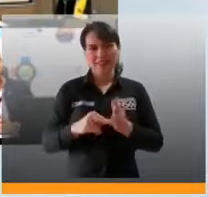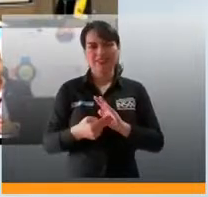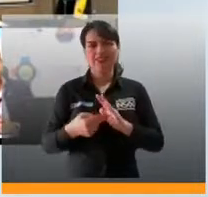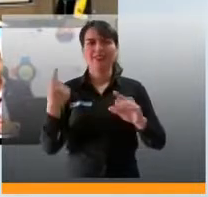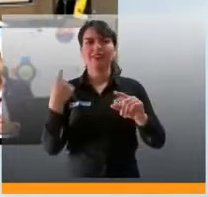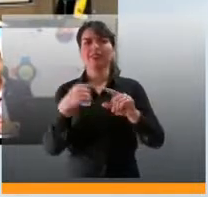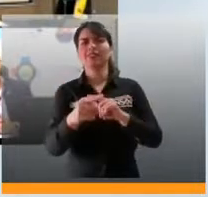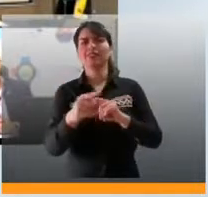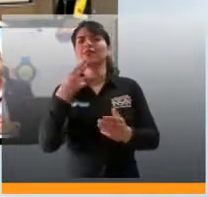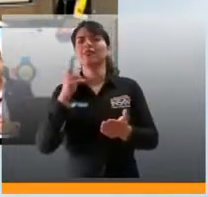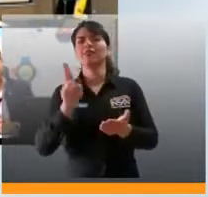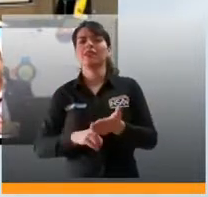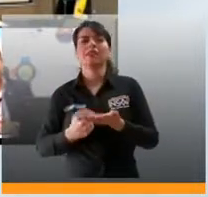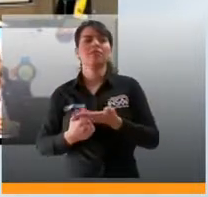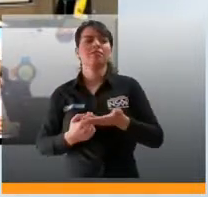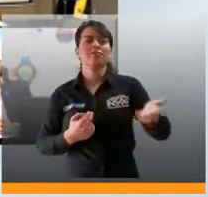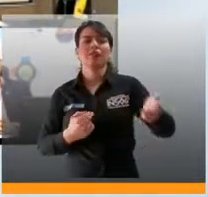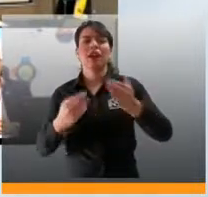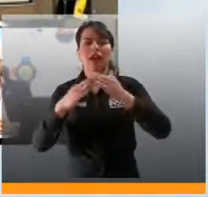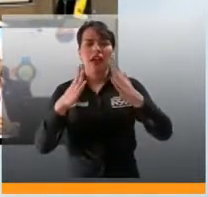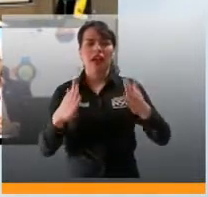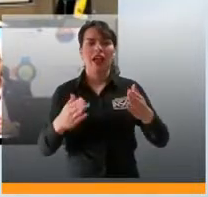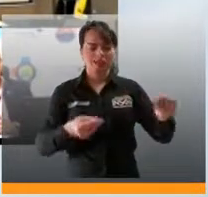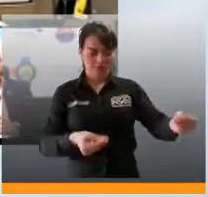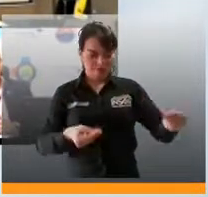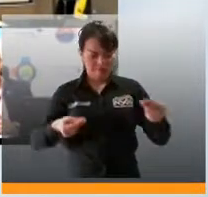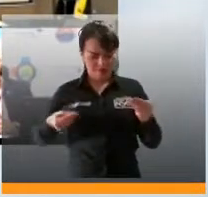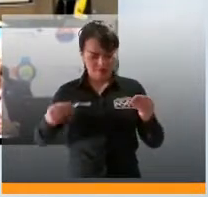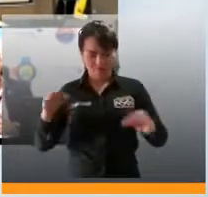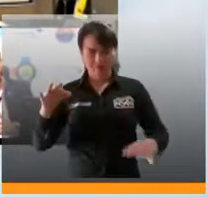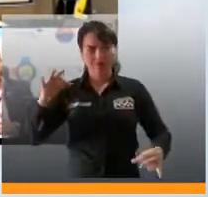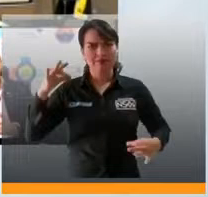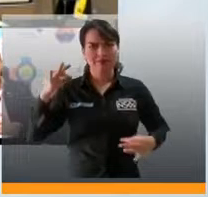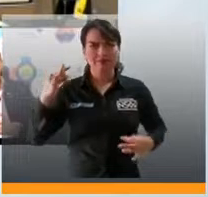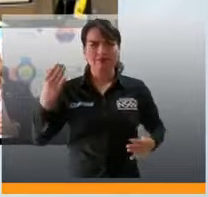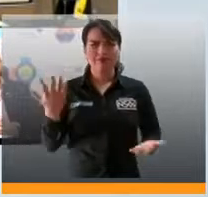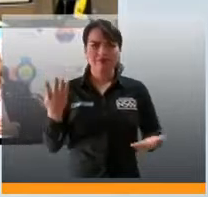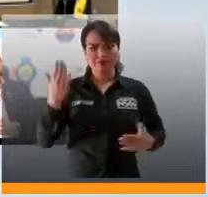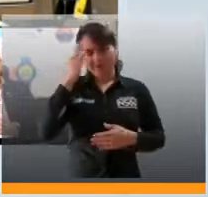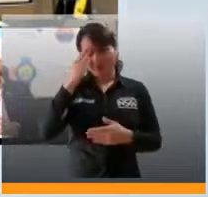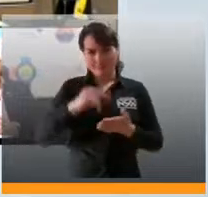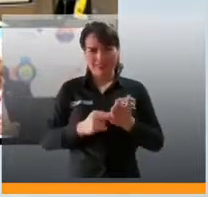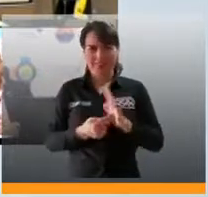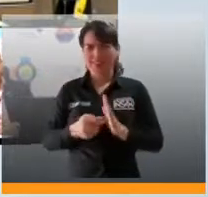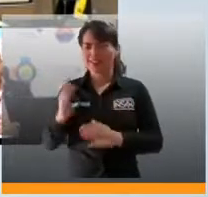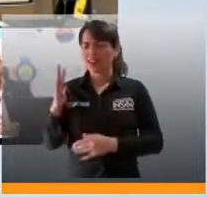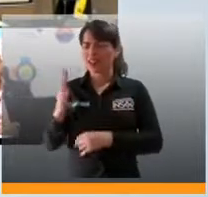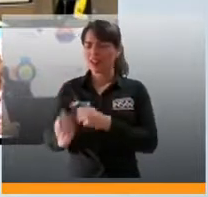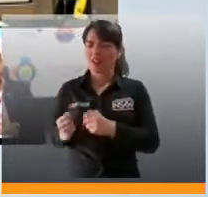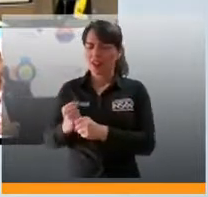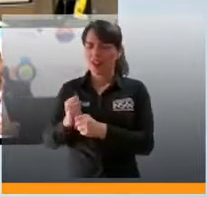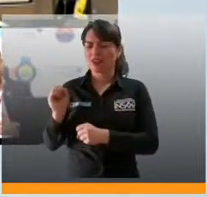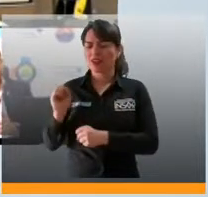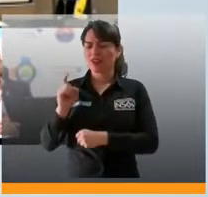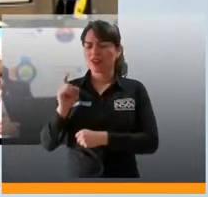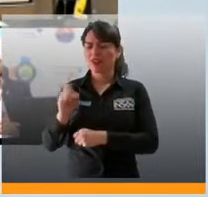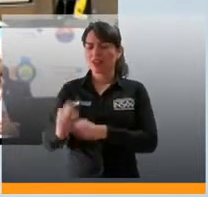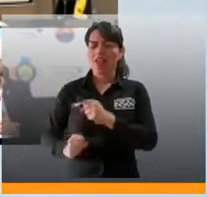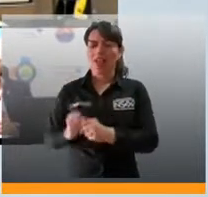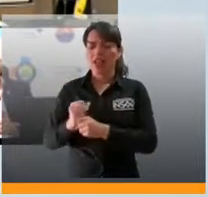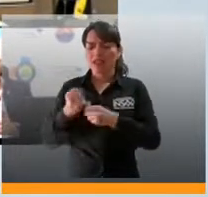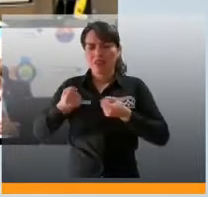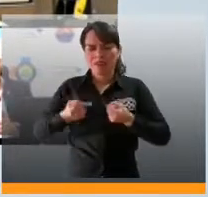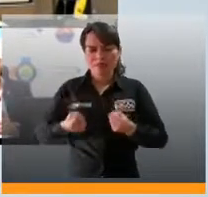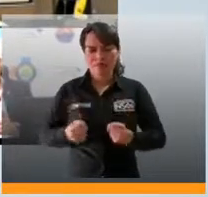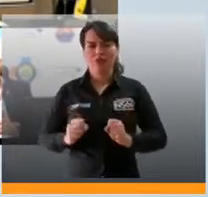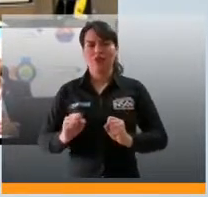una mensajería que llega a la puerta de la casa de los jóvenes a entregarle 5 o 6 años de esfuerzo que se materializan en ese diploma,